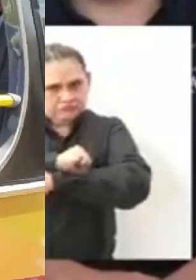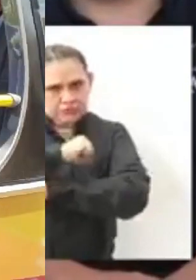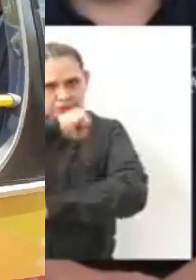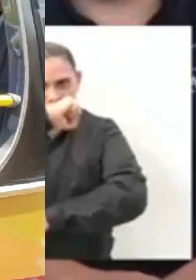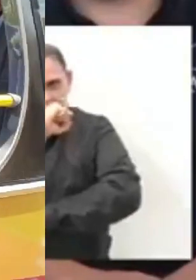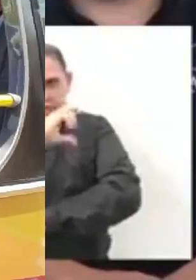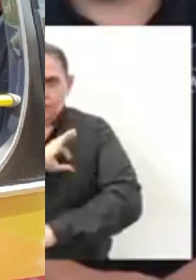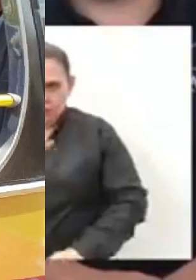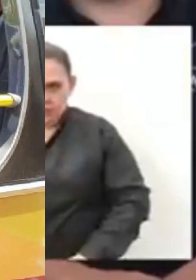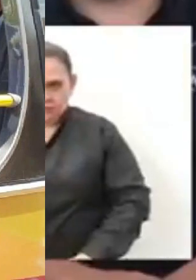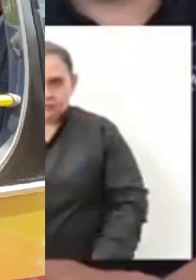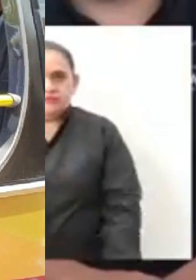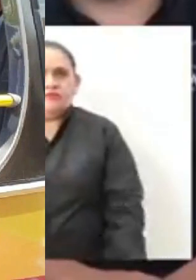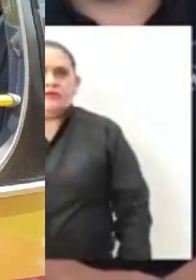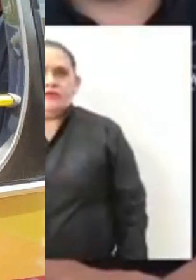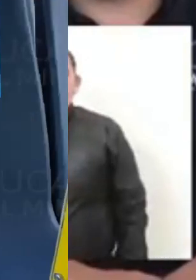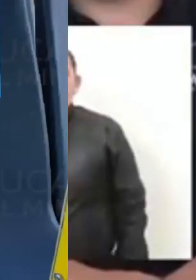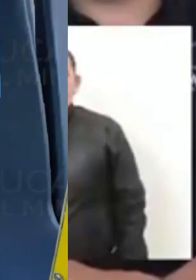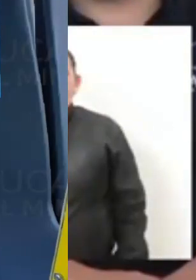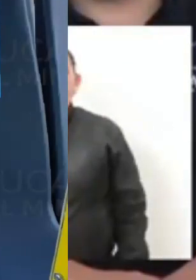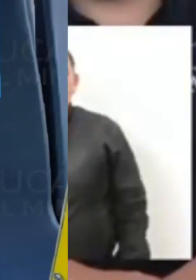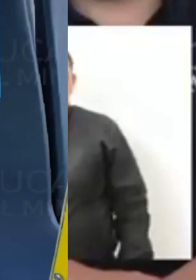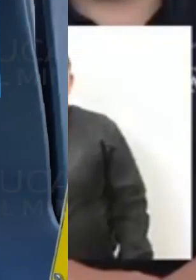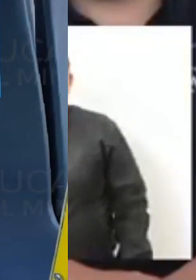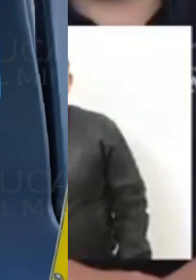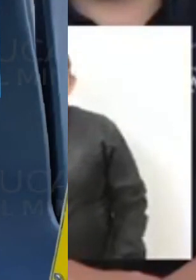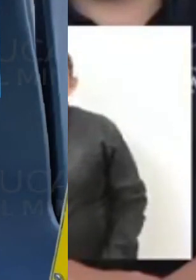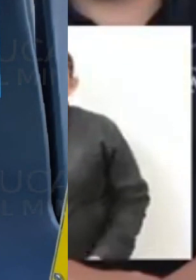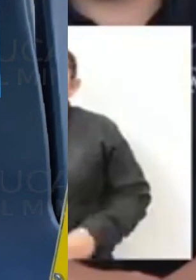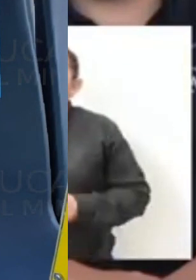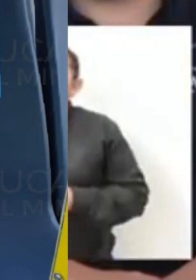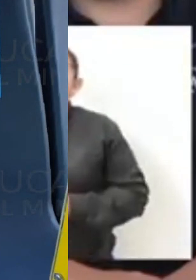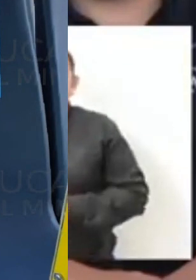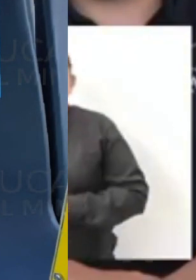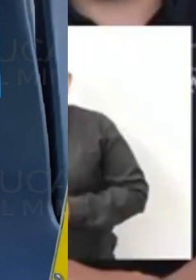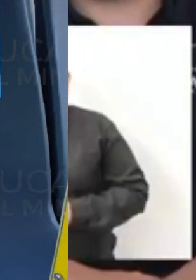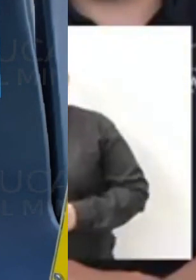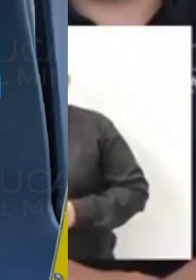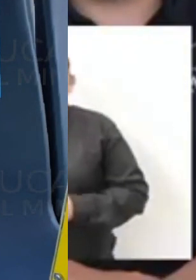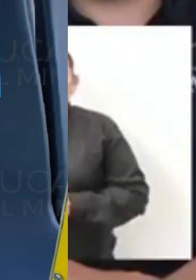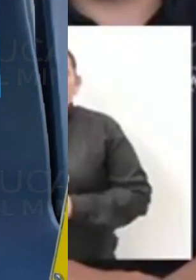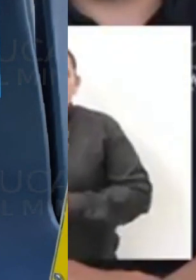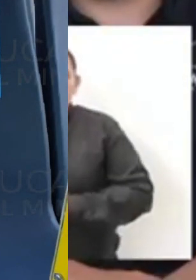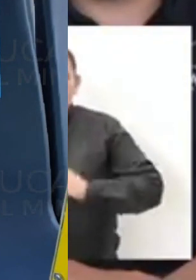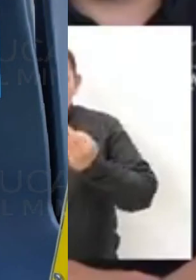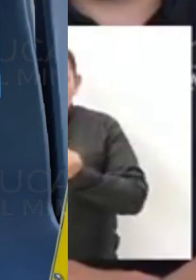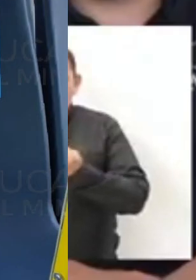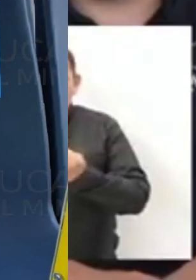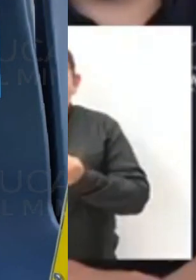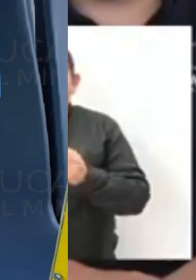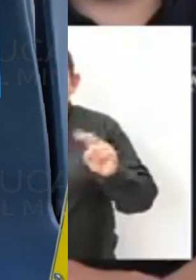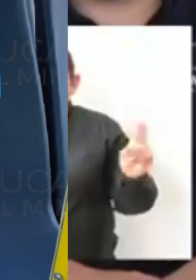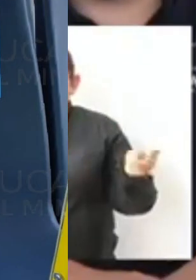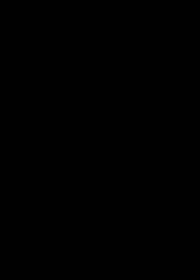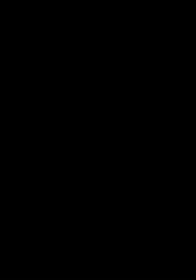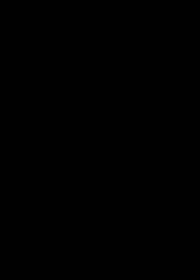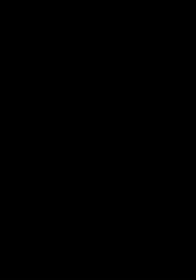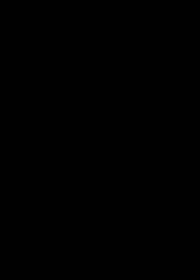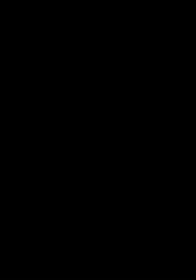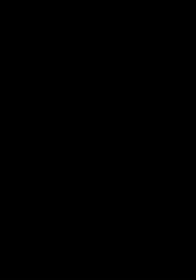principales atractivos de la ciudad, con una inversión de 800 mil pesos y la creación de 55 empleos directos e indirectos.